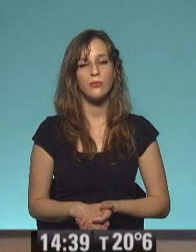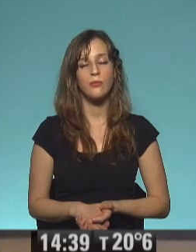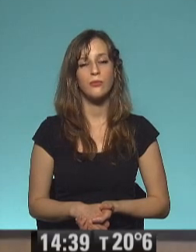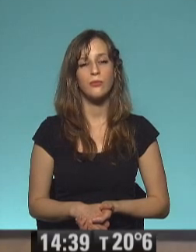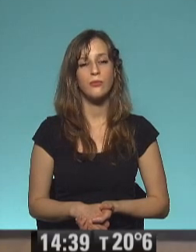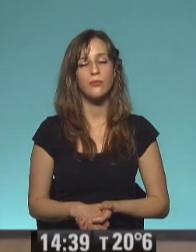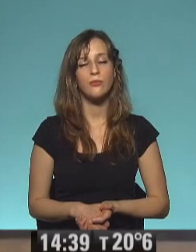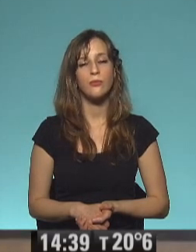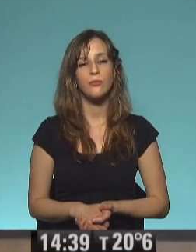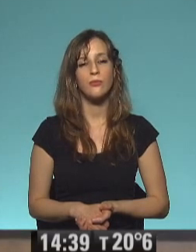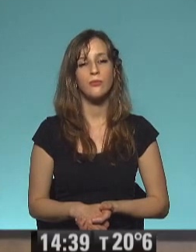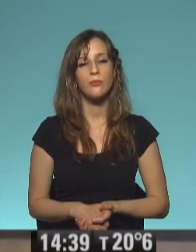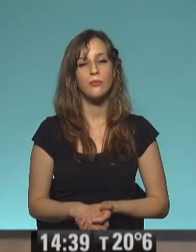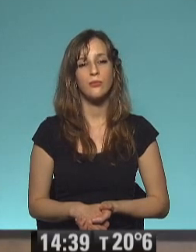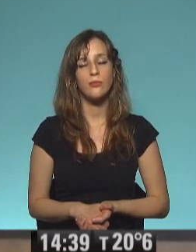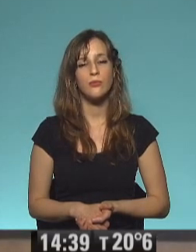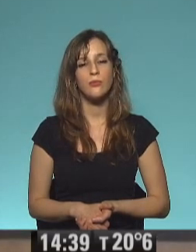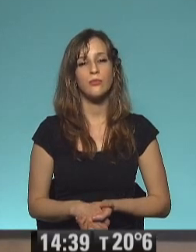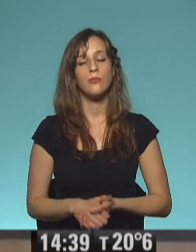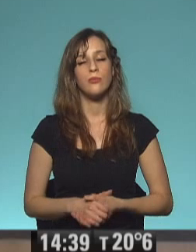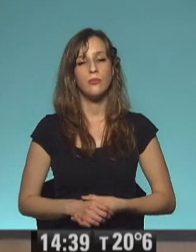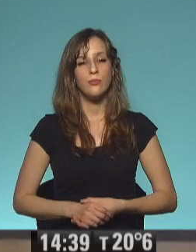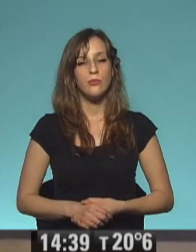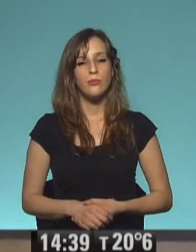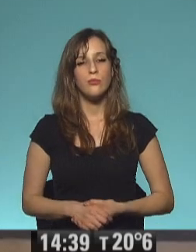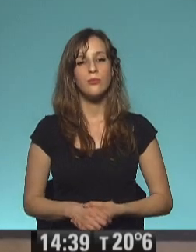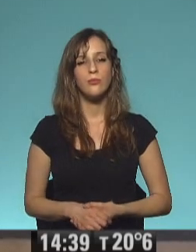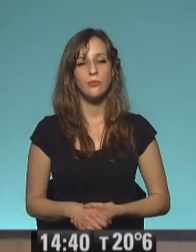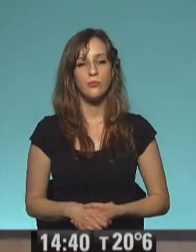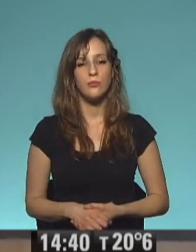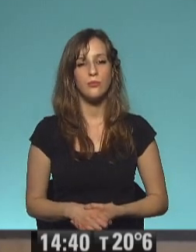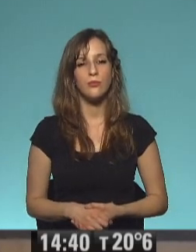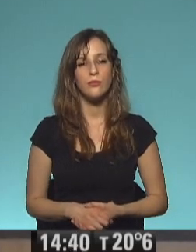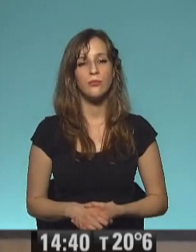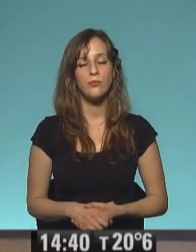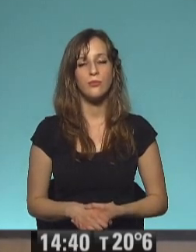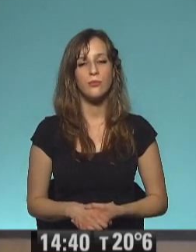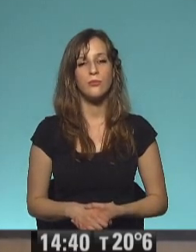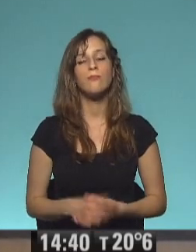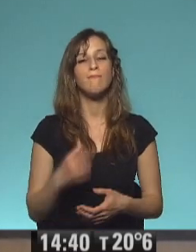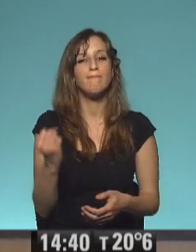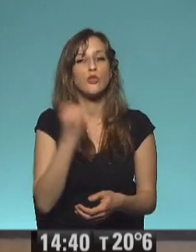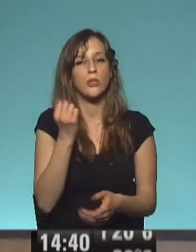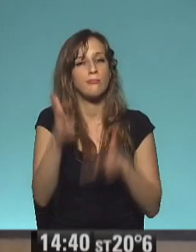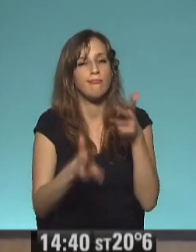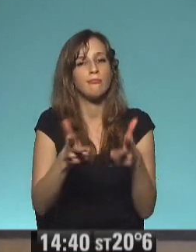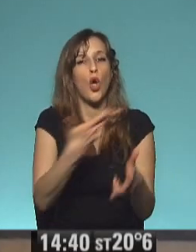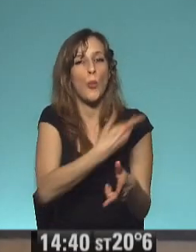Primero quiero decirle que pese al gobierno nacional que tuvimos estos 4 años, no nos detuvimos.